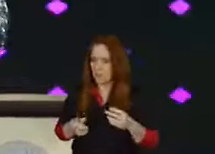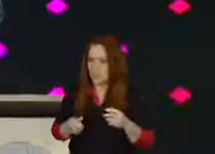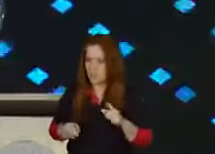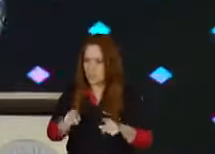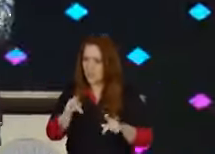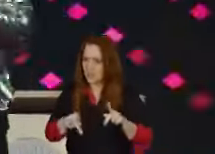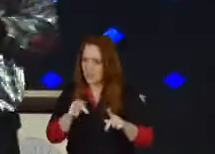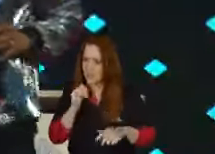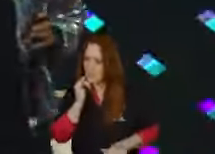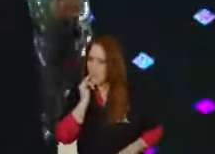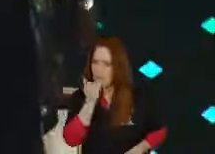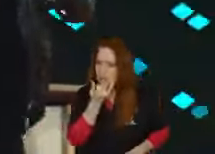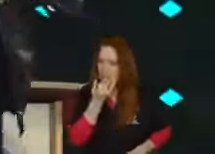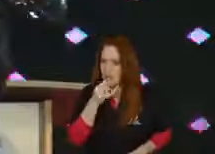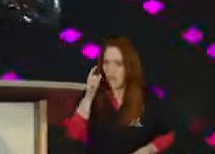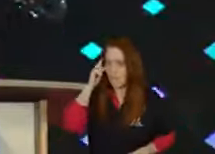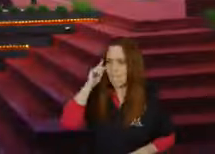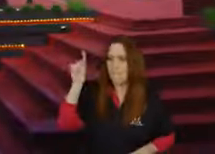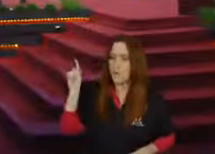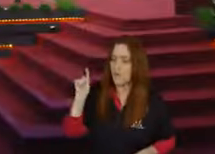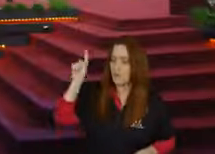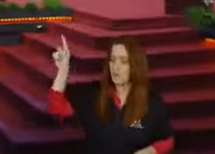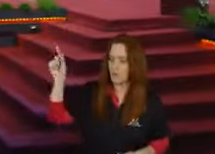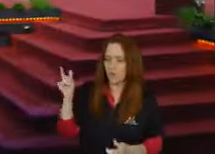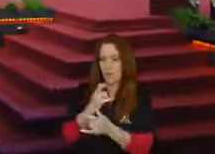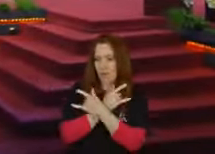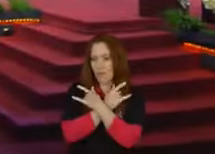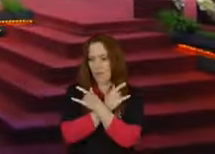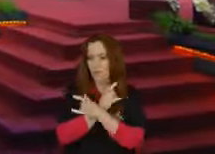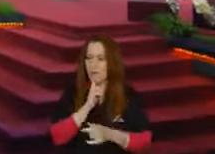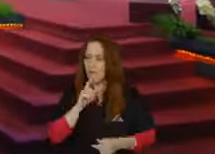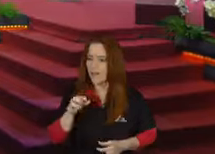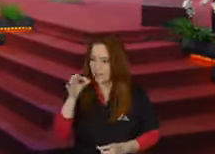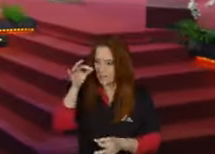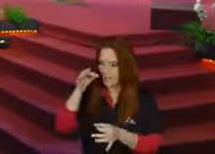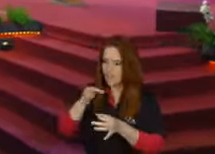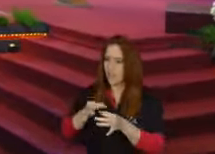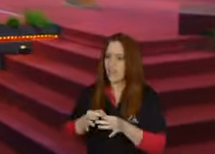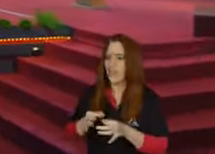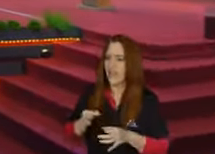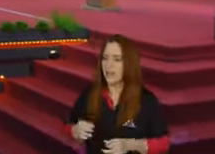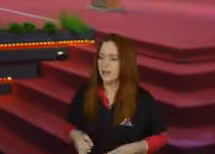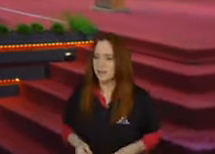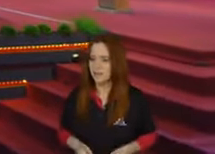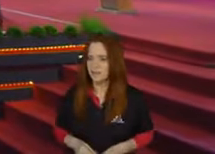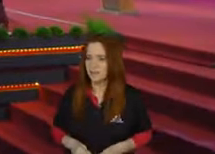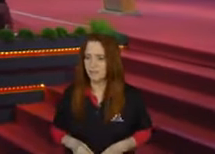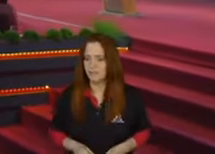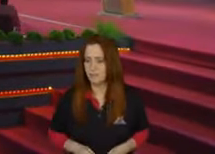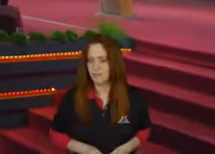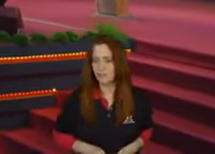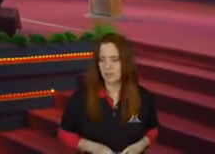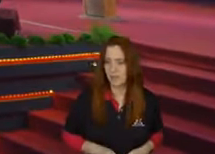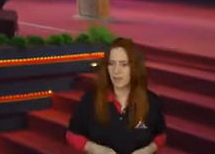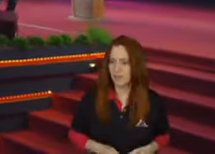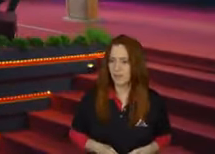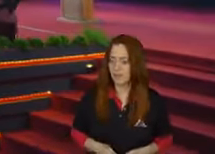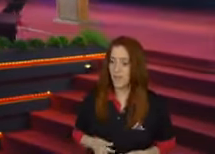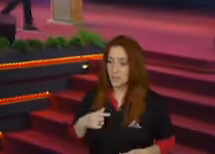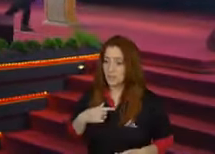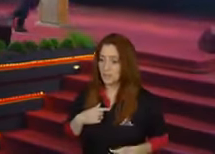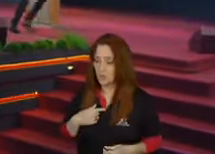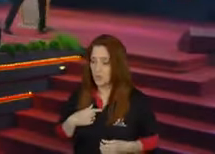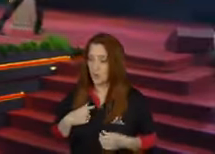es fiel. Que lo sepan todo. Y desde Puerto Rico canta el coro. Le debo